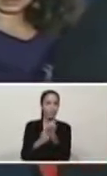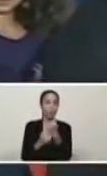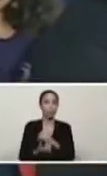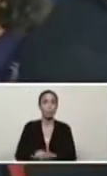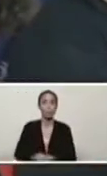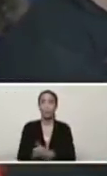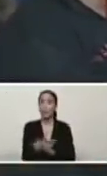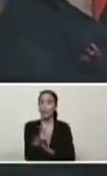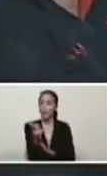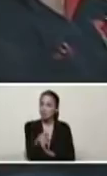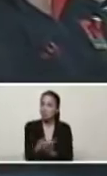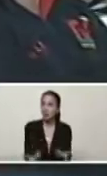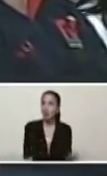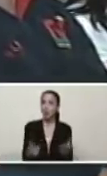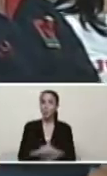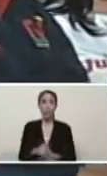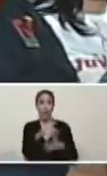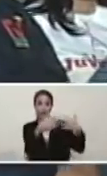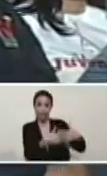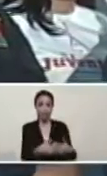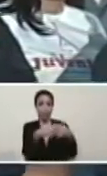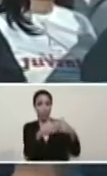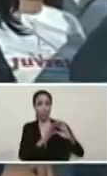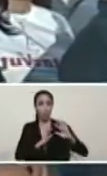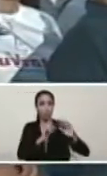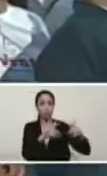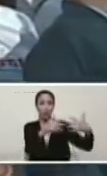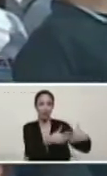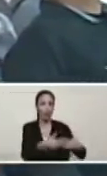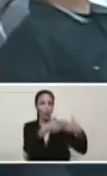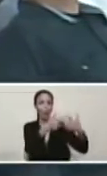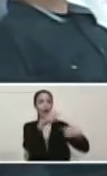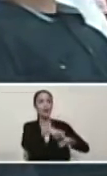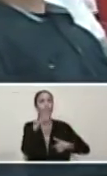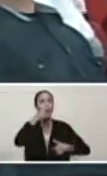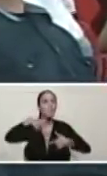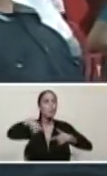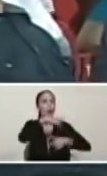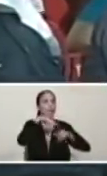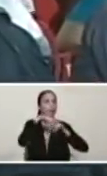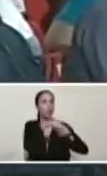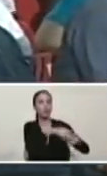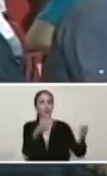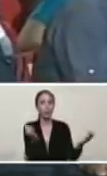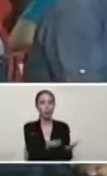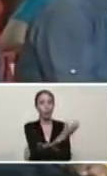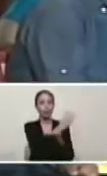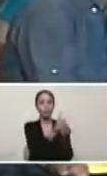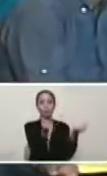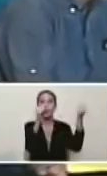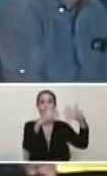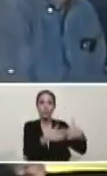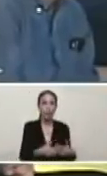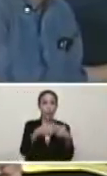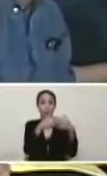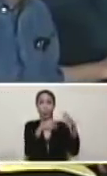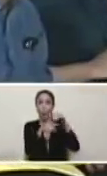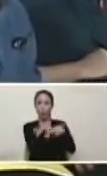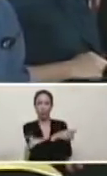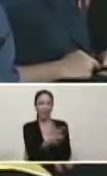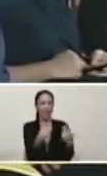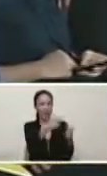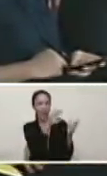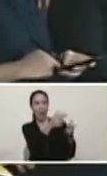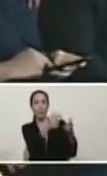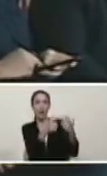E quero dizer-lhe aos Estados Unidos e a Trump que o povo los derrotará, porque sim, é possível. Vocês têm en las armas